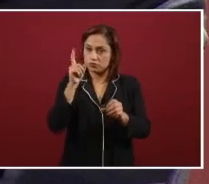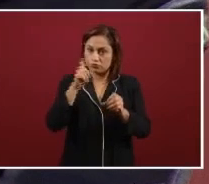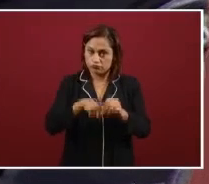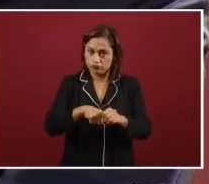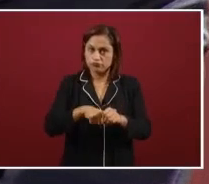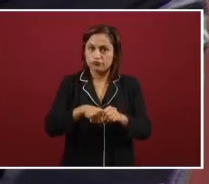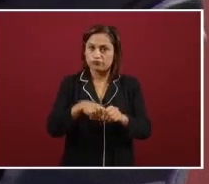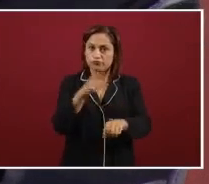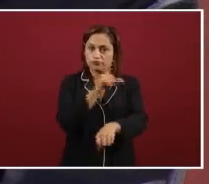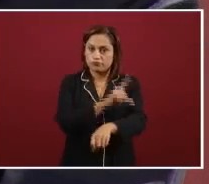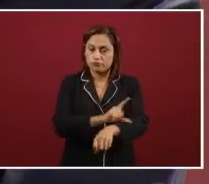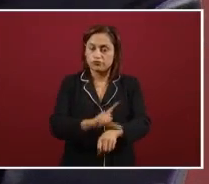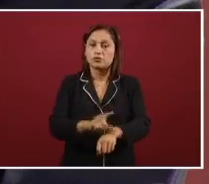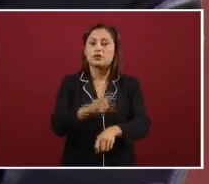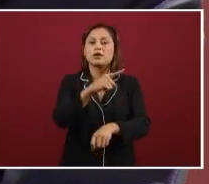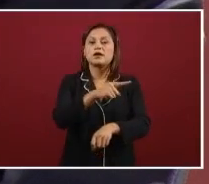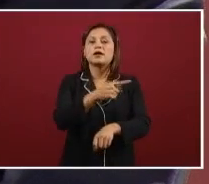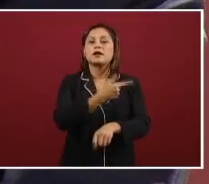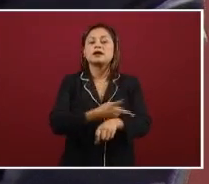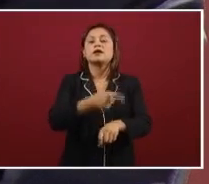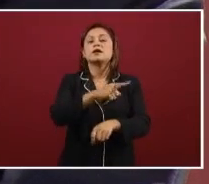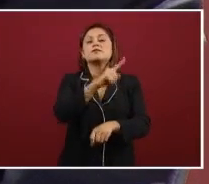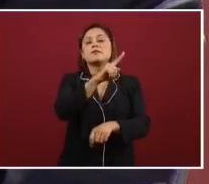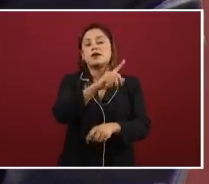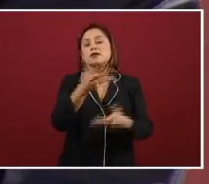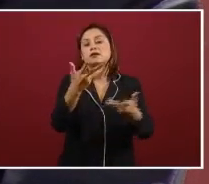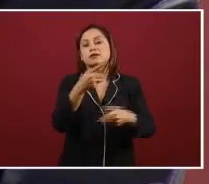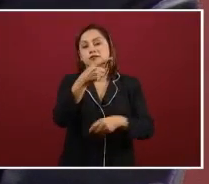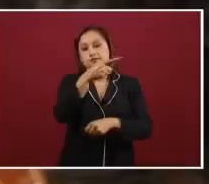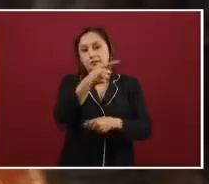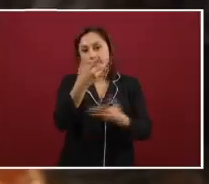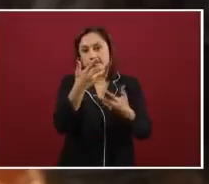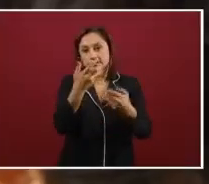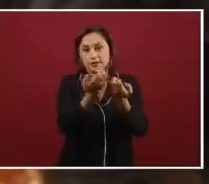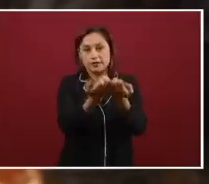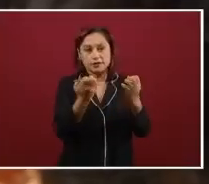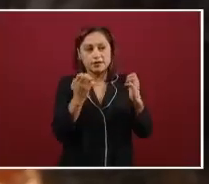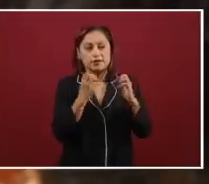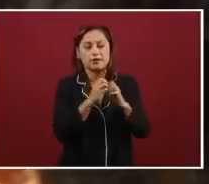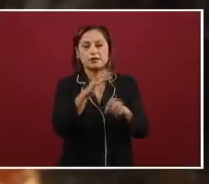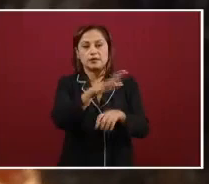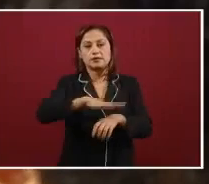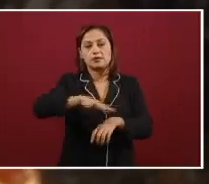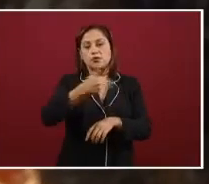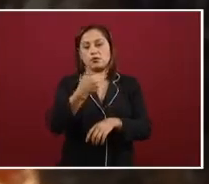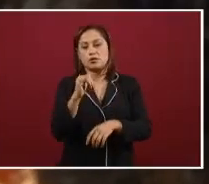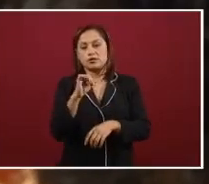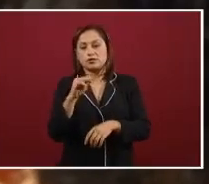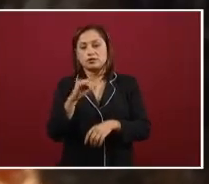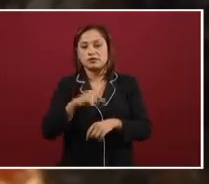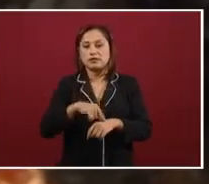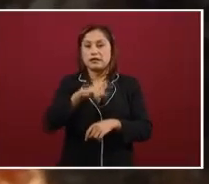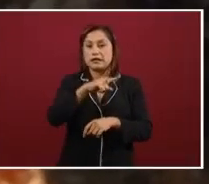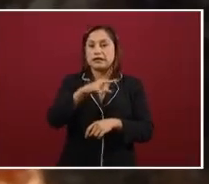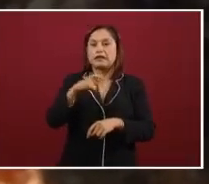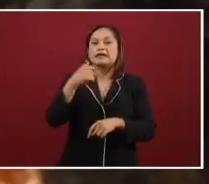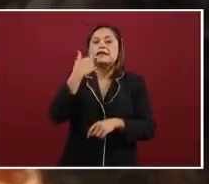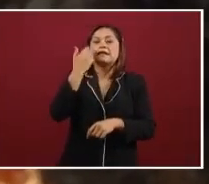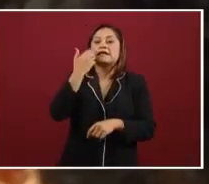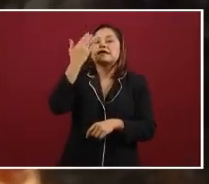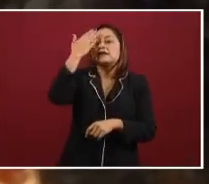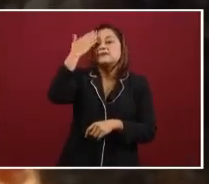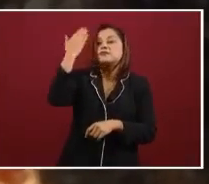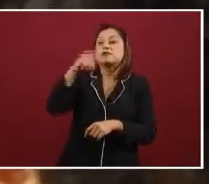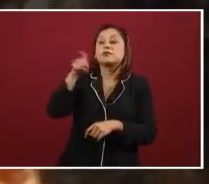Y va a estar terminado el estadio de Guasave. Los guasaveses quieren saber si va a estar allá el primer juego, porque lo